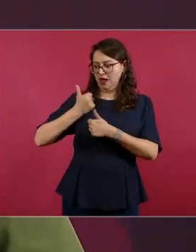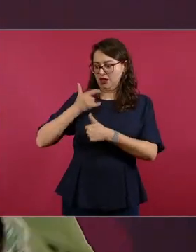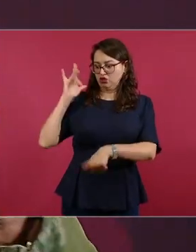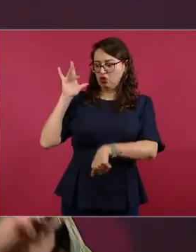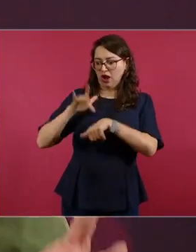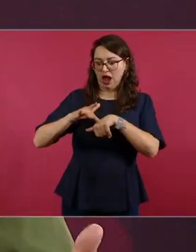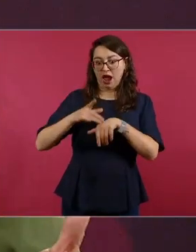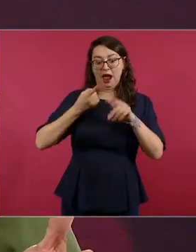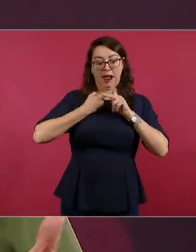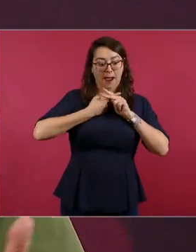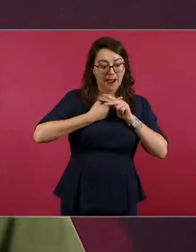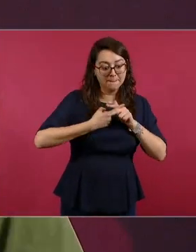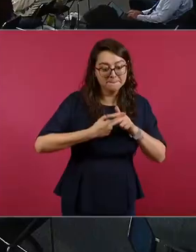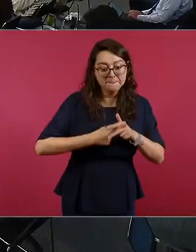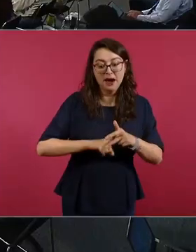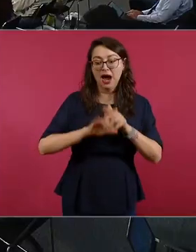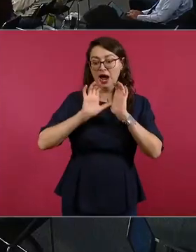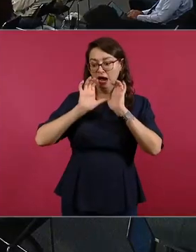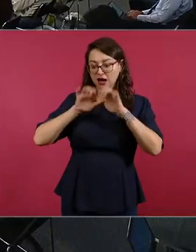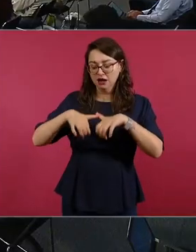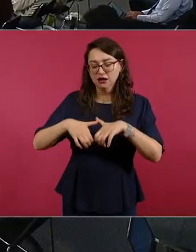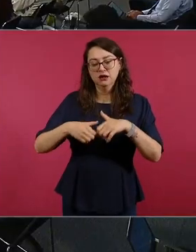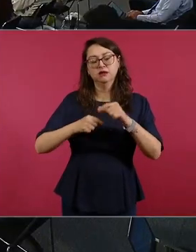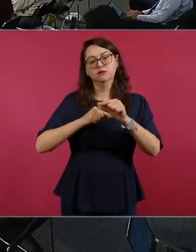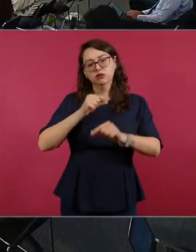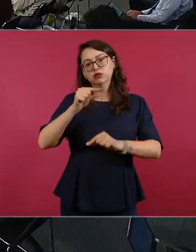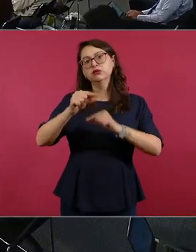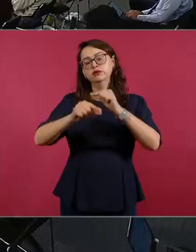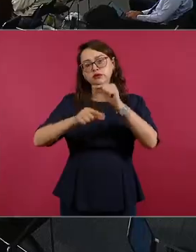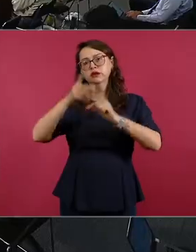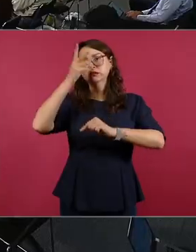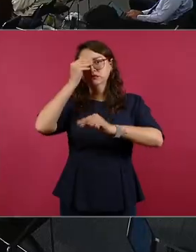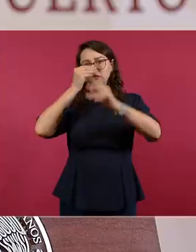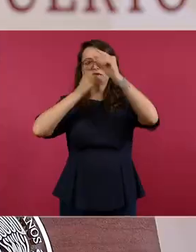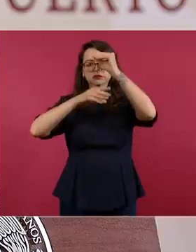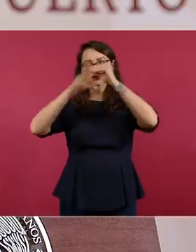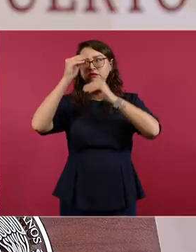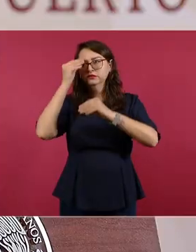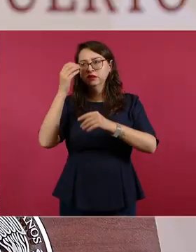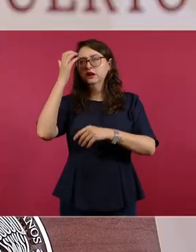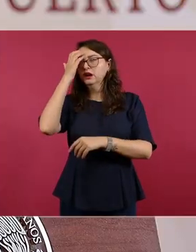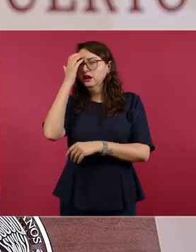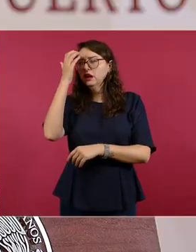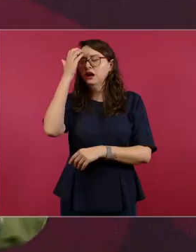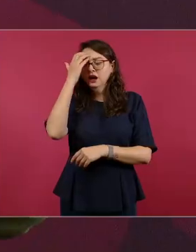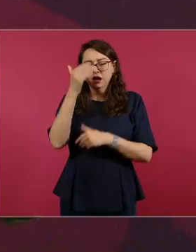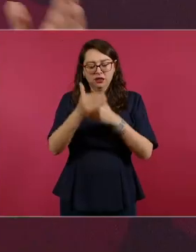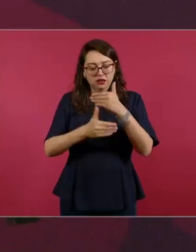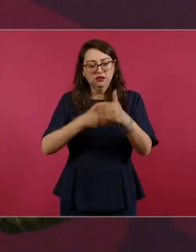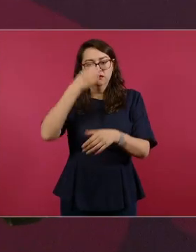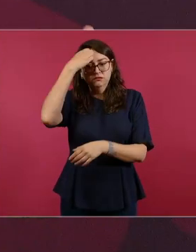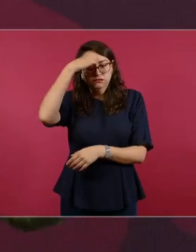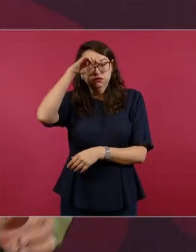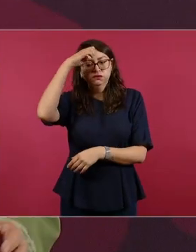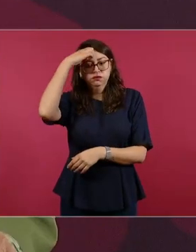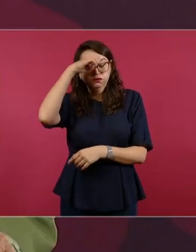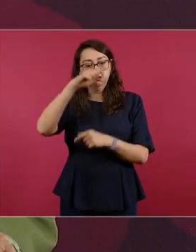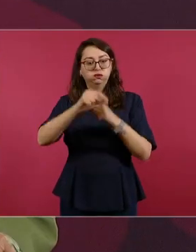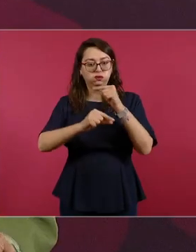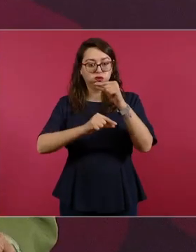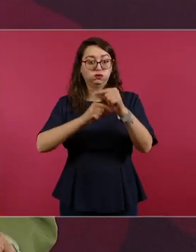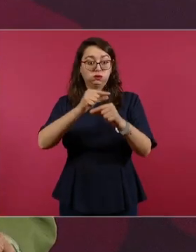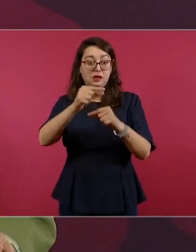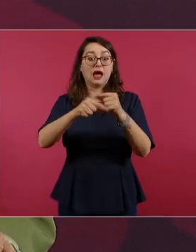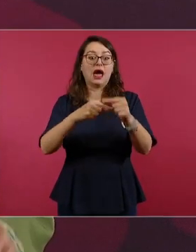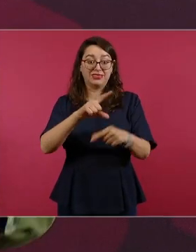armadas a ir obteniendo capacidades para poder seguir o poder incorporarse a las